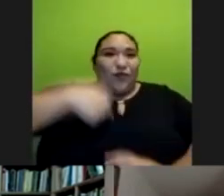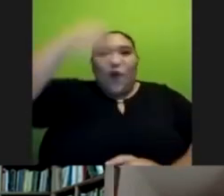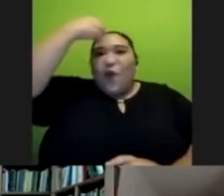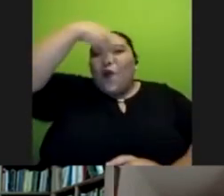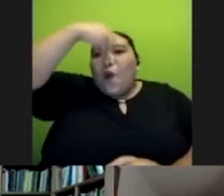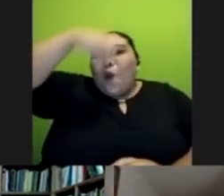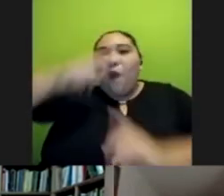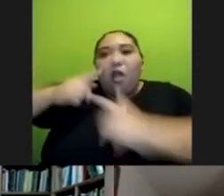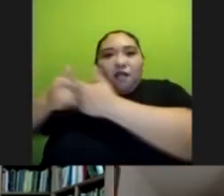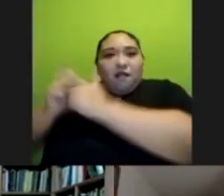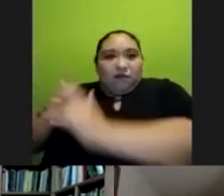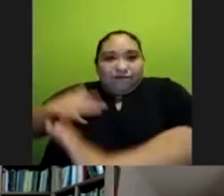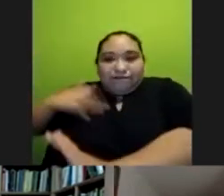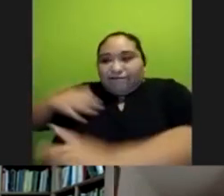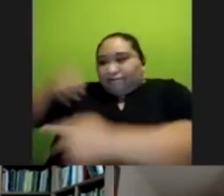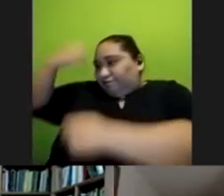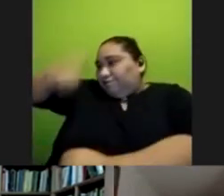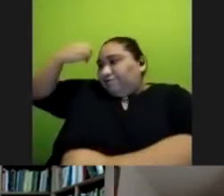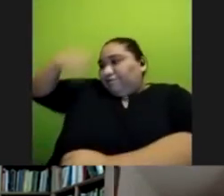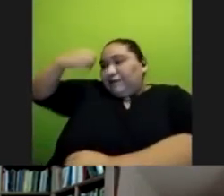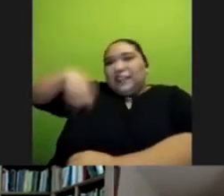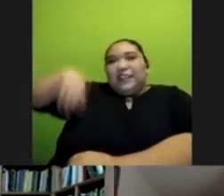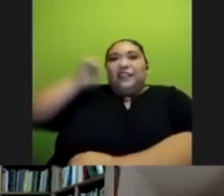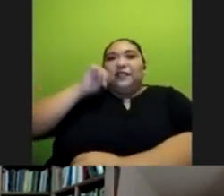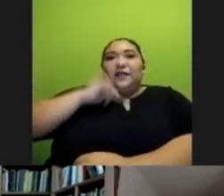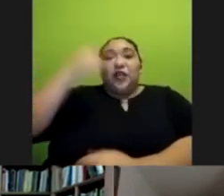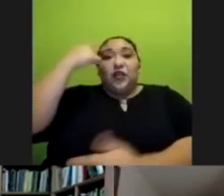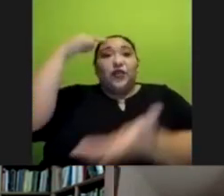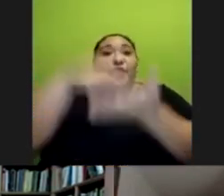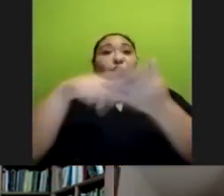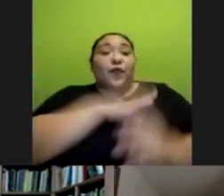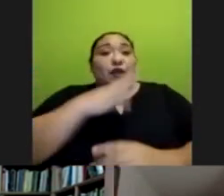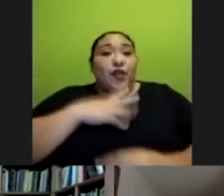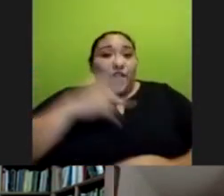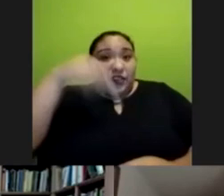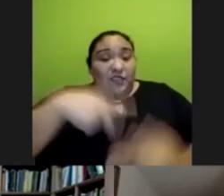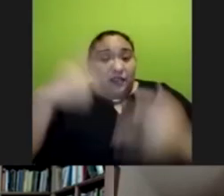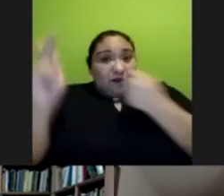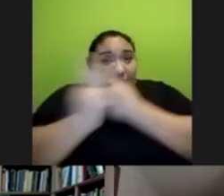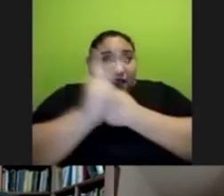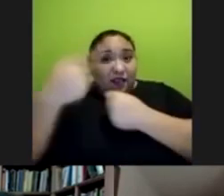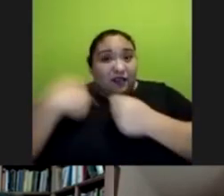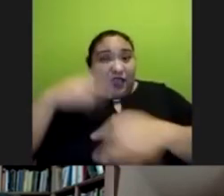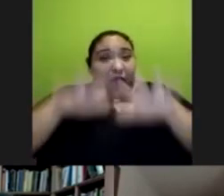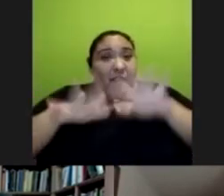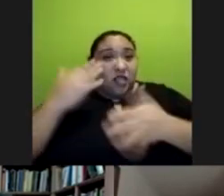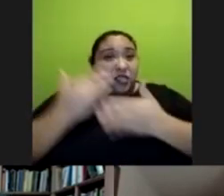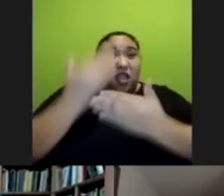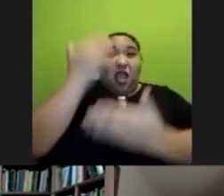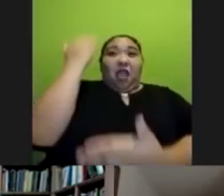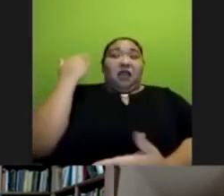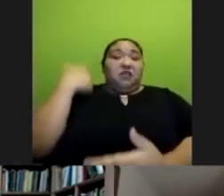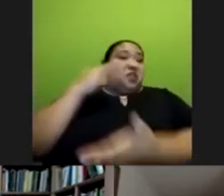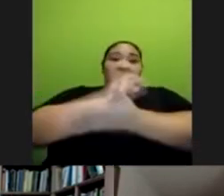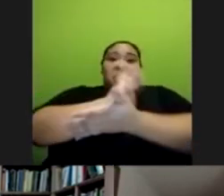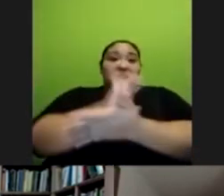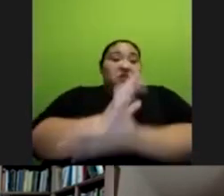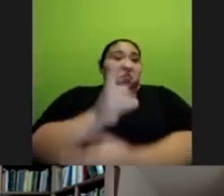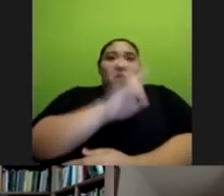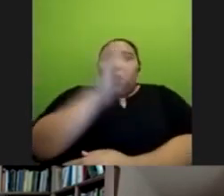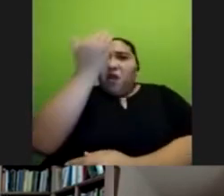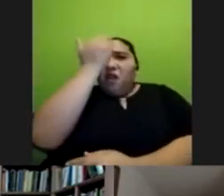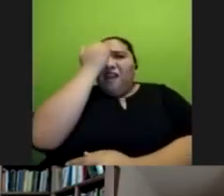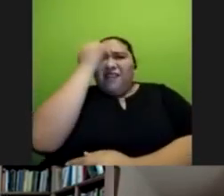que en este país, donde no ni siquiera se reconocía oficialmente la discriminación hace unos cuantos años, no se reconocía que